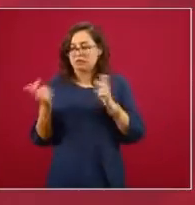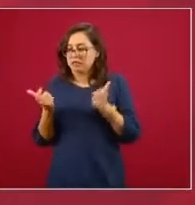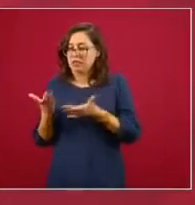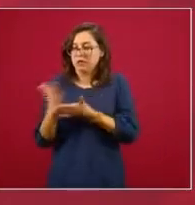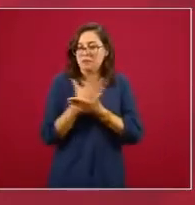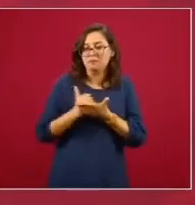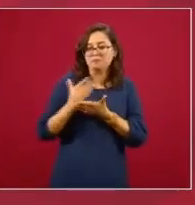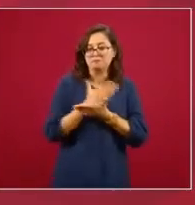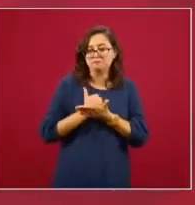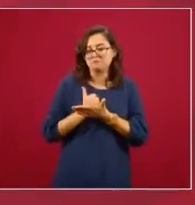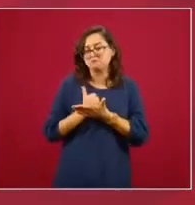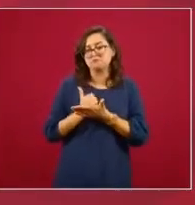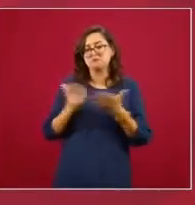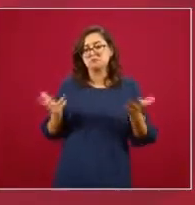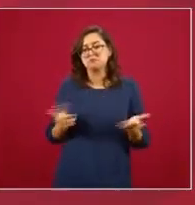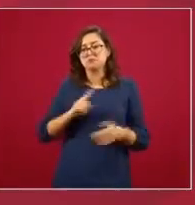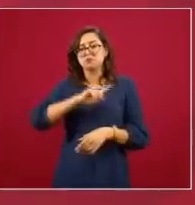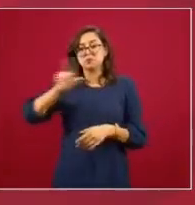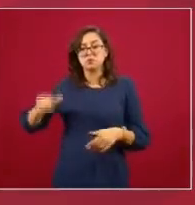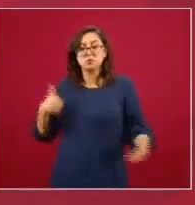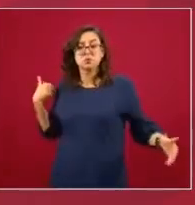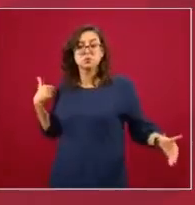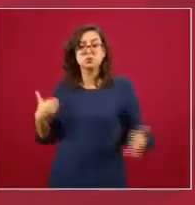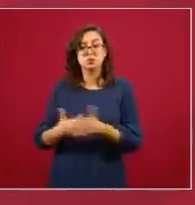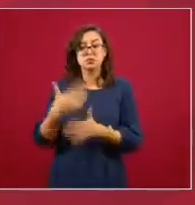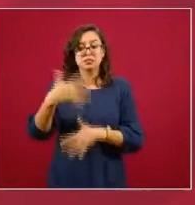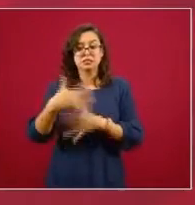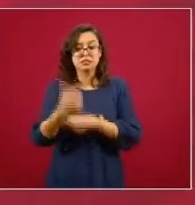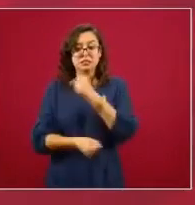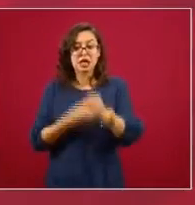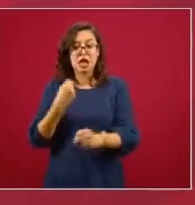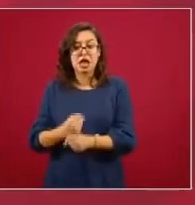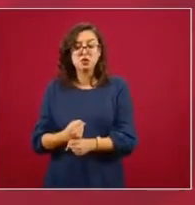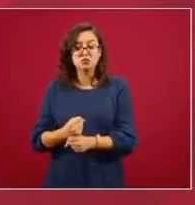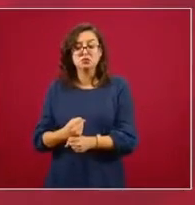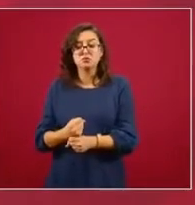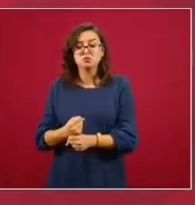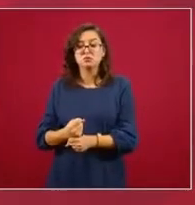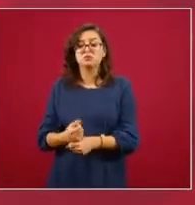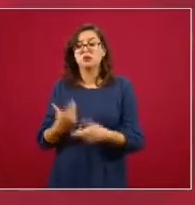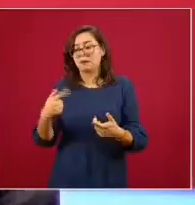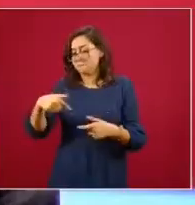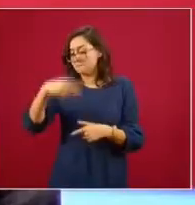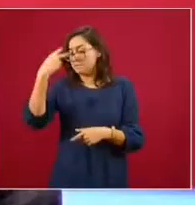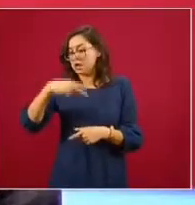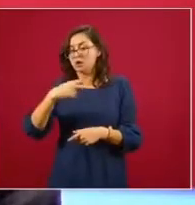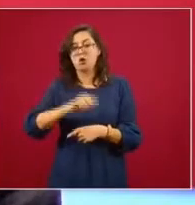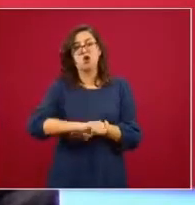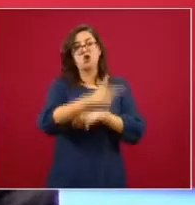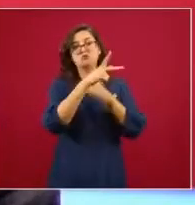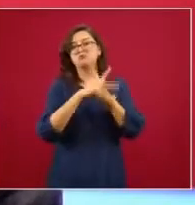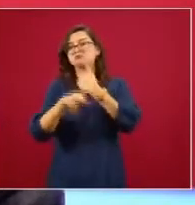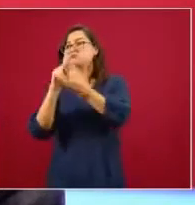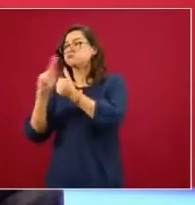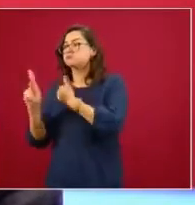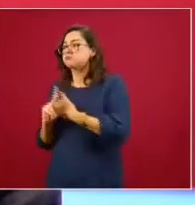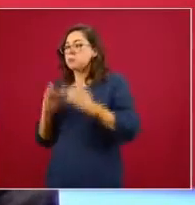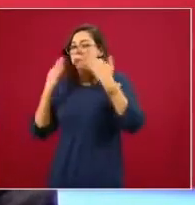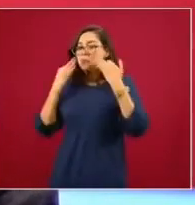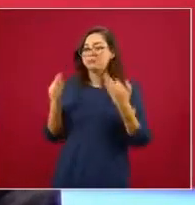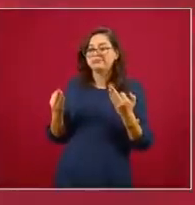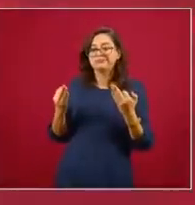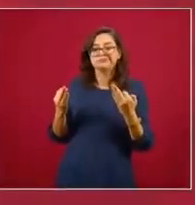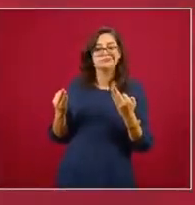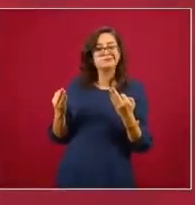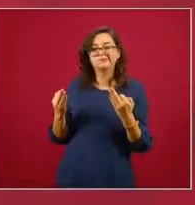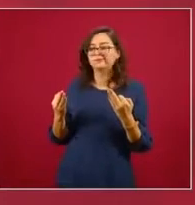salud. 15 años después, y no solo en México, sino en otros países, queda bastante claro que